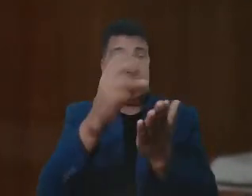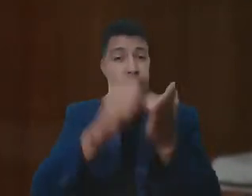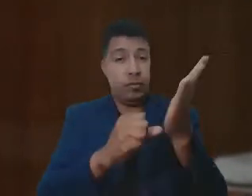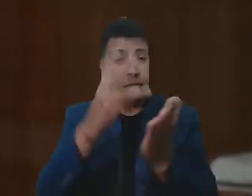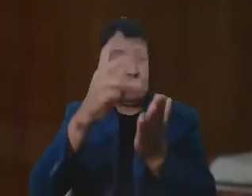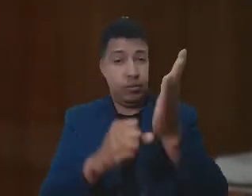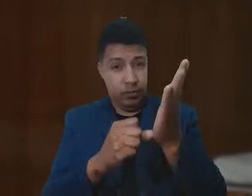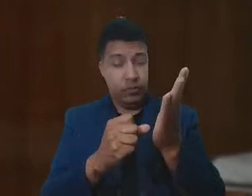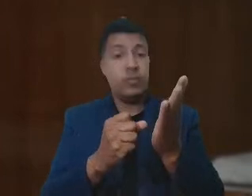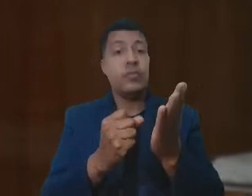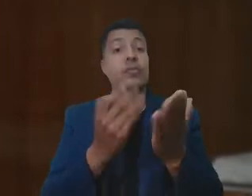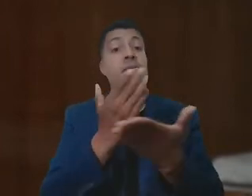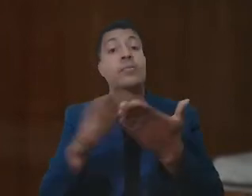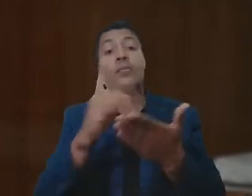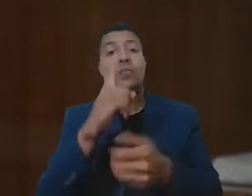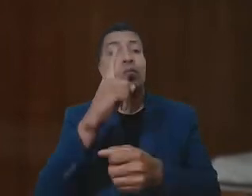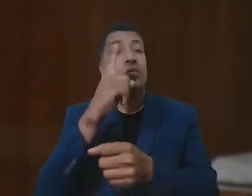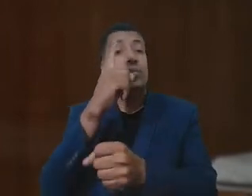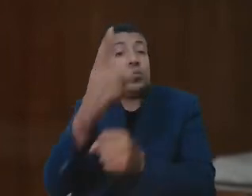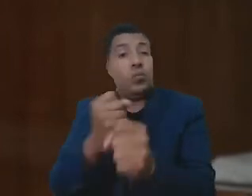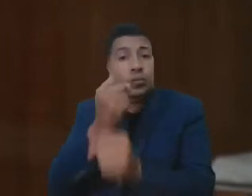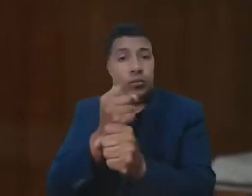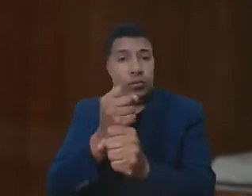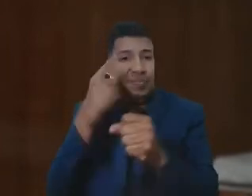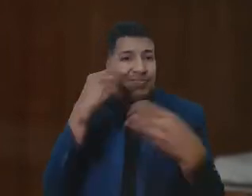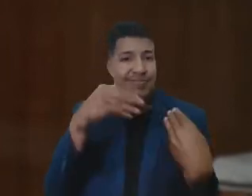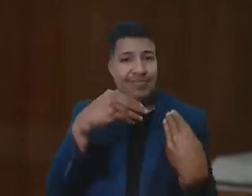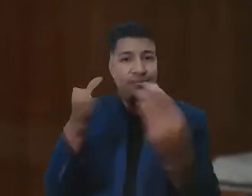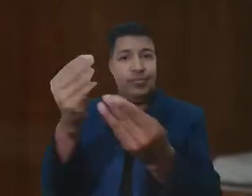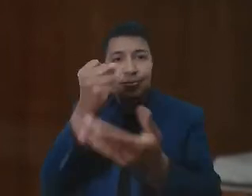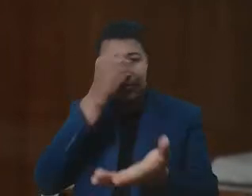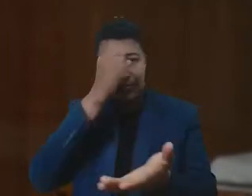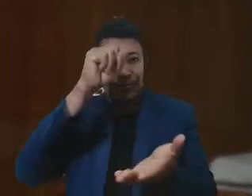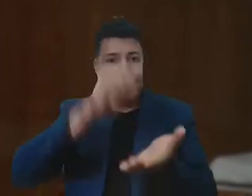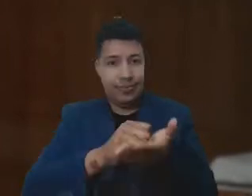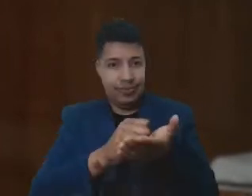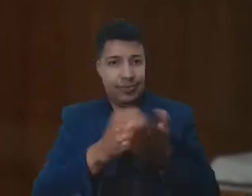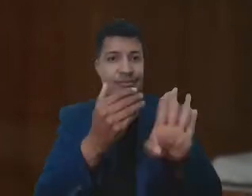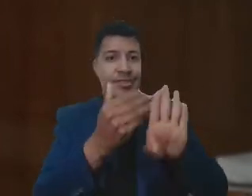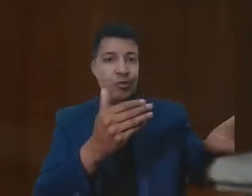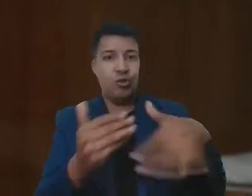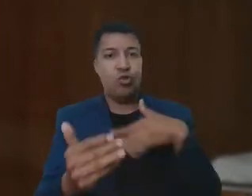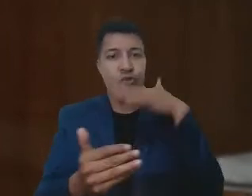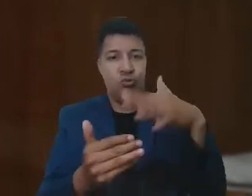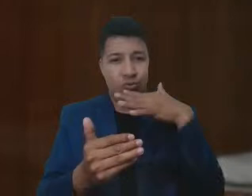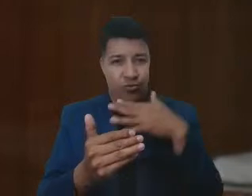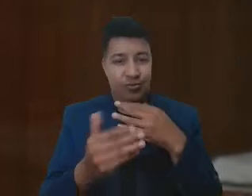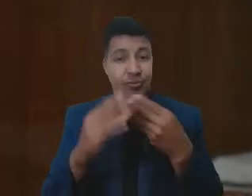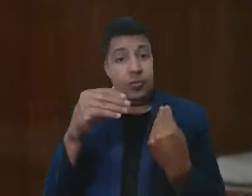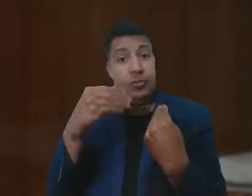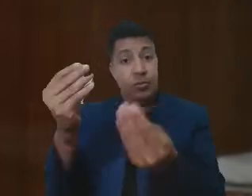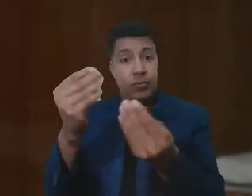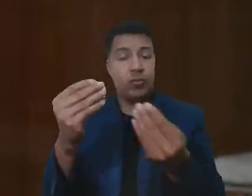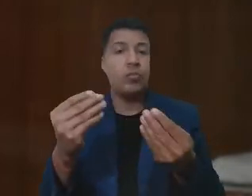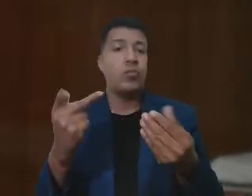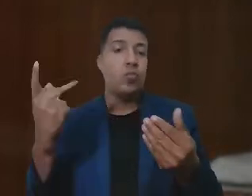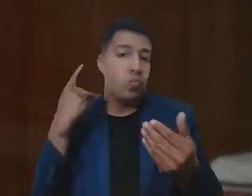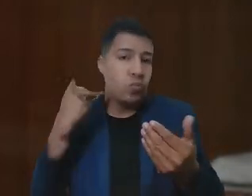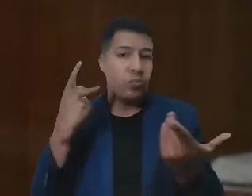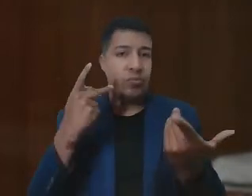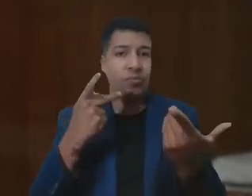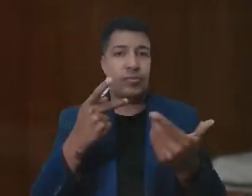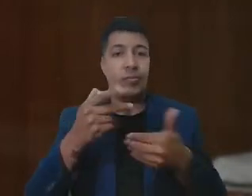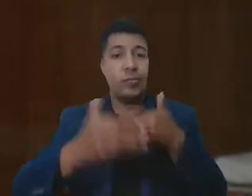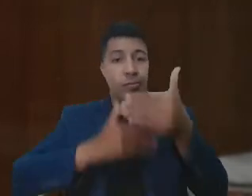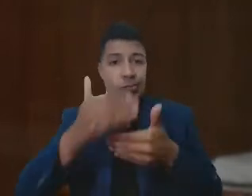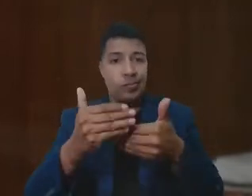informe anual al Comité Coordinador del Sistema Estatal Anticorrupción de las acciones realizadas, las políticas aplicadas y del avance